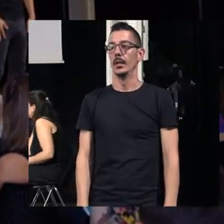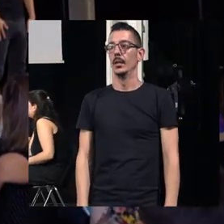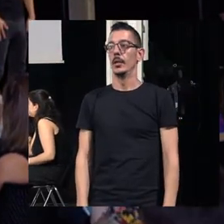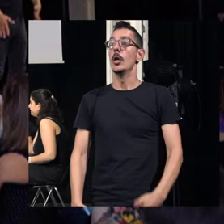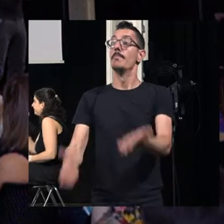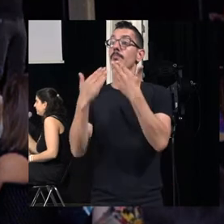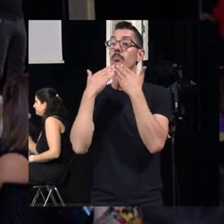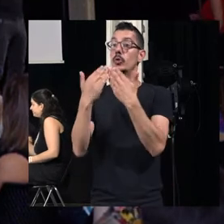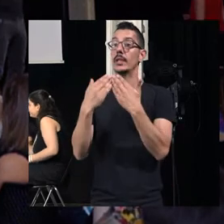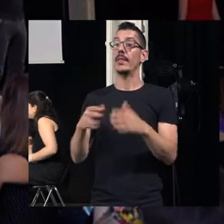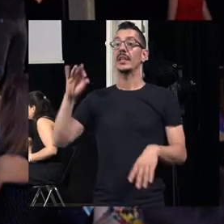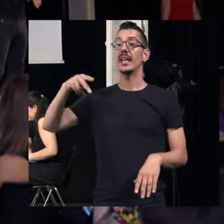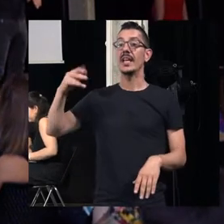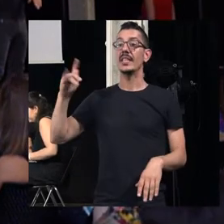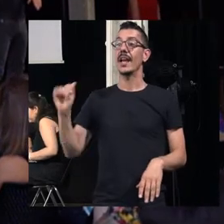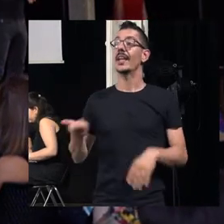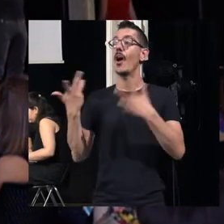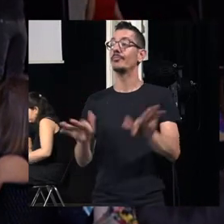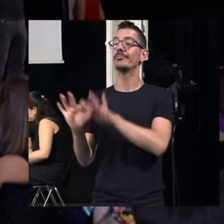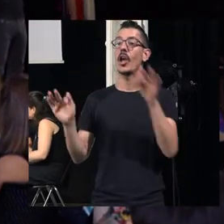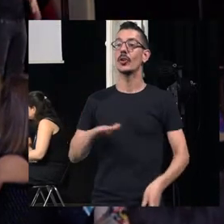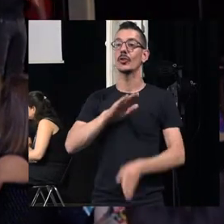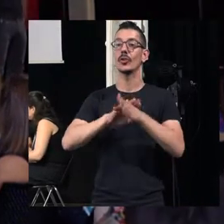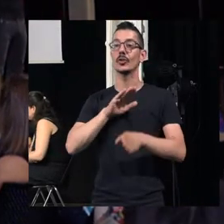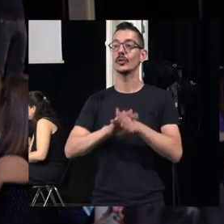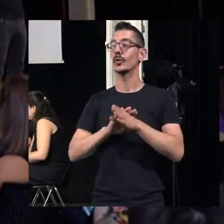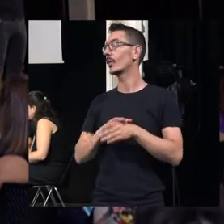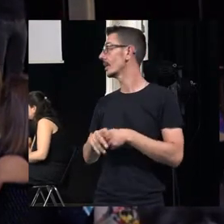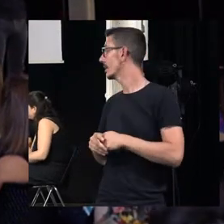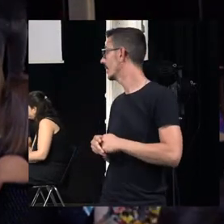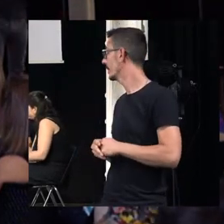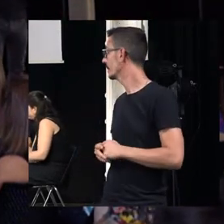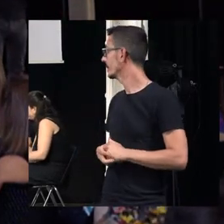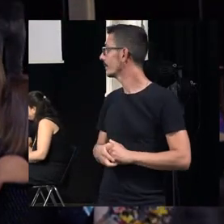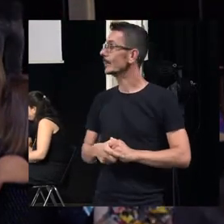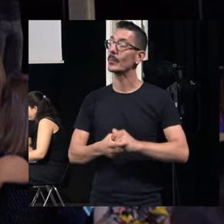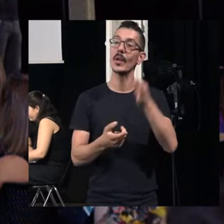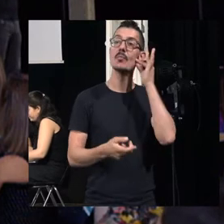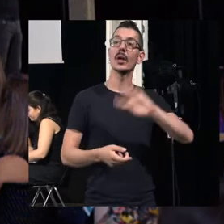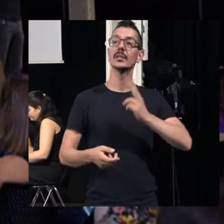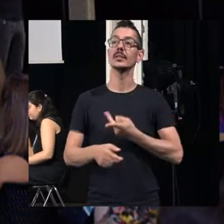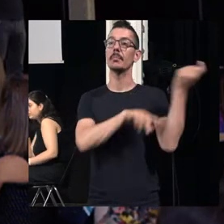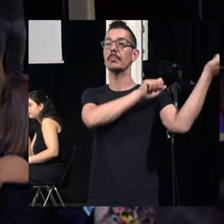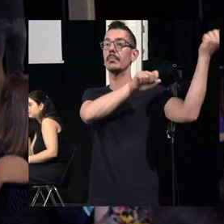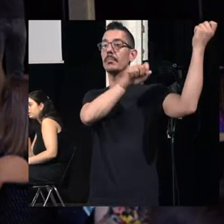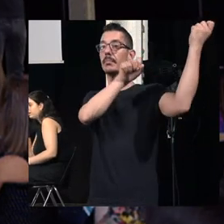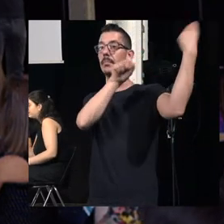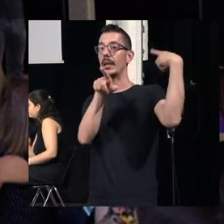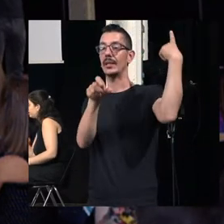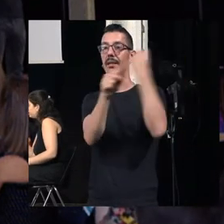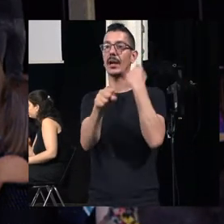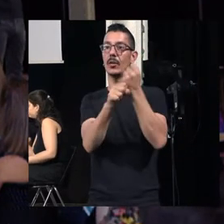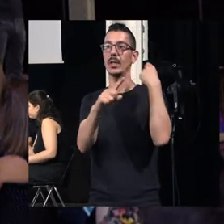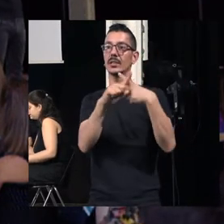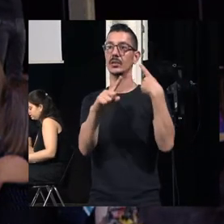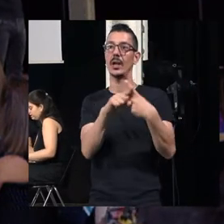Muchas gracias, Iñaki. Vamos a seguir con Sabrina Sánchez, que es una mujer trans migrada, trabajadora sexual,